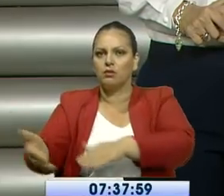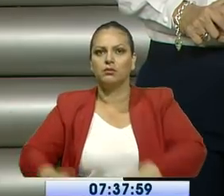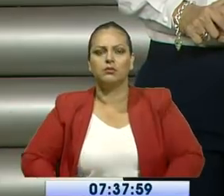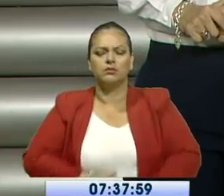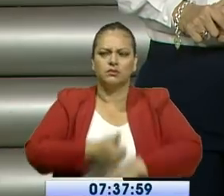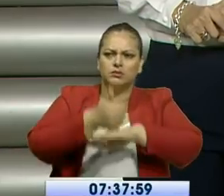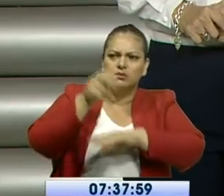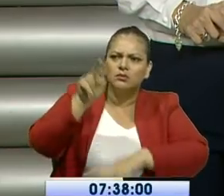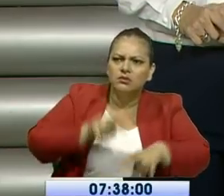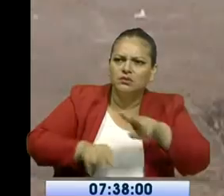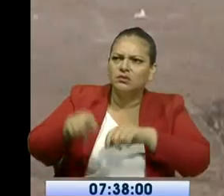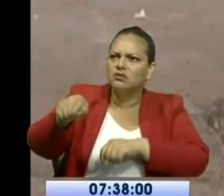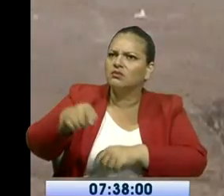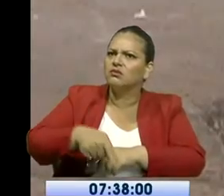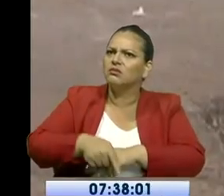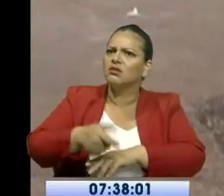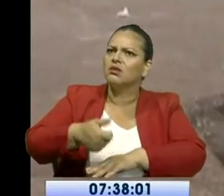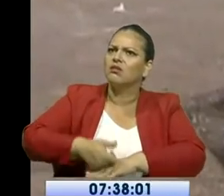Veamos.